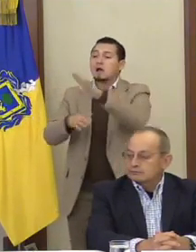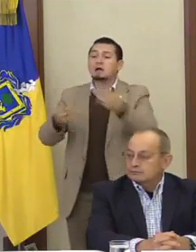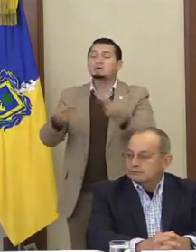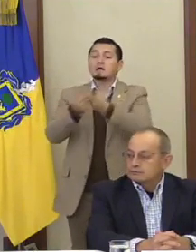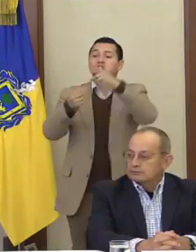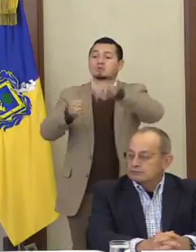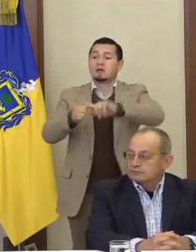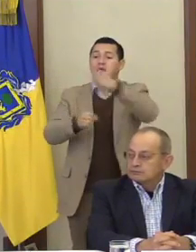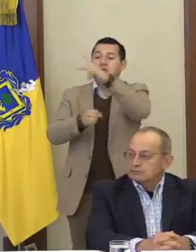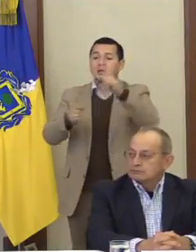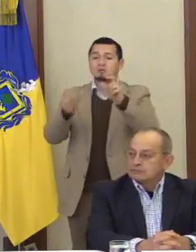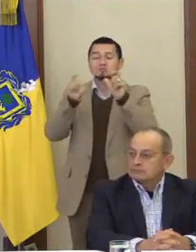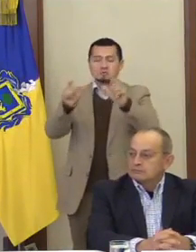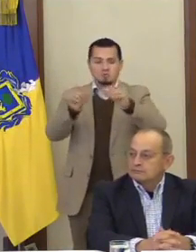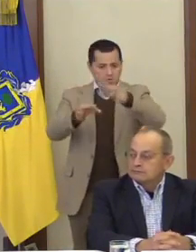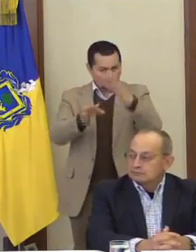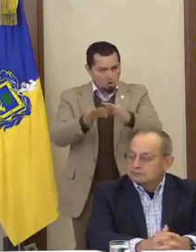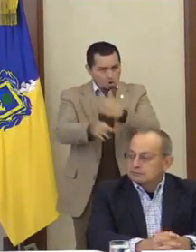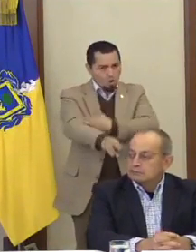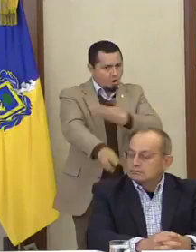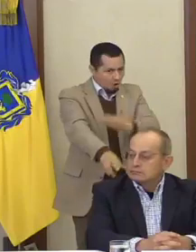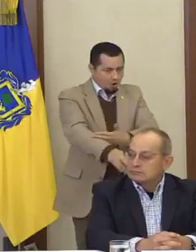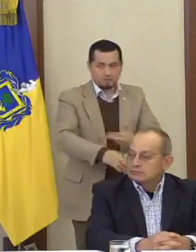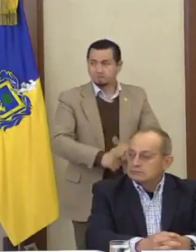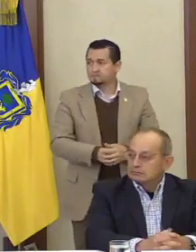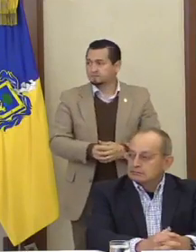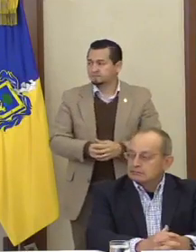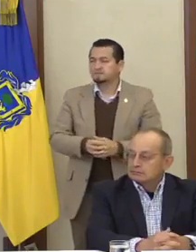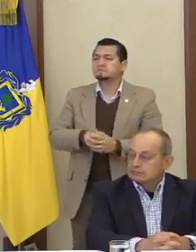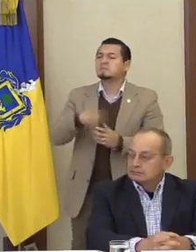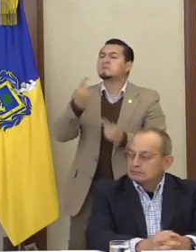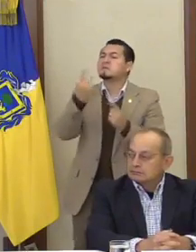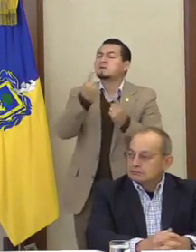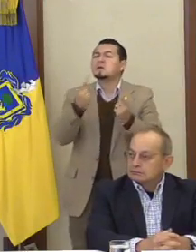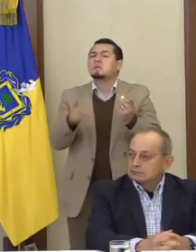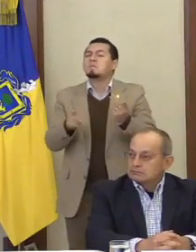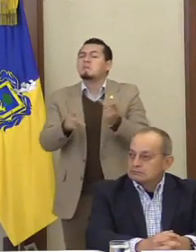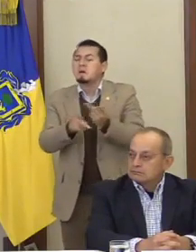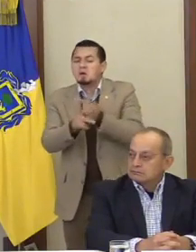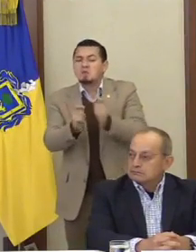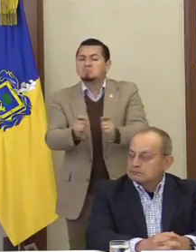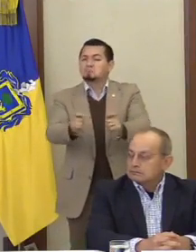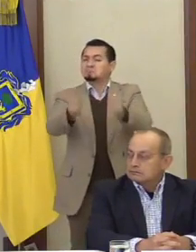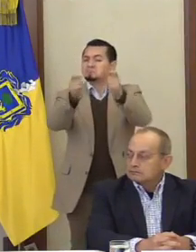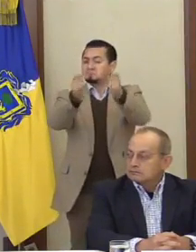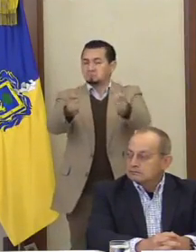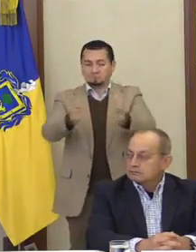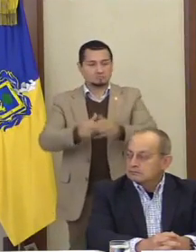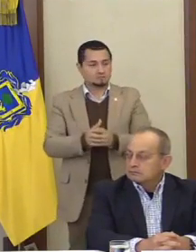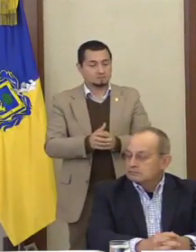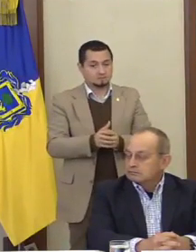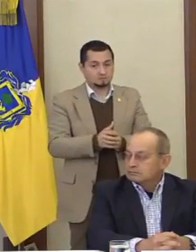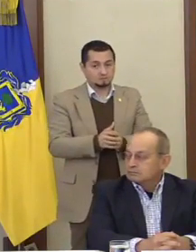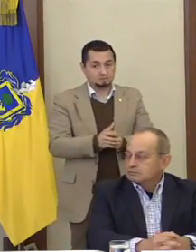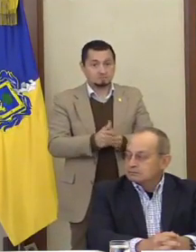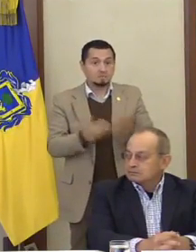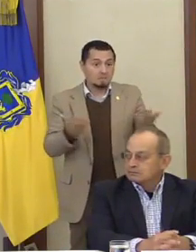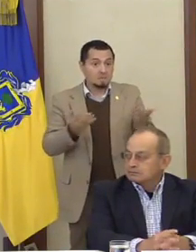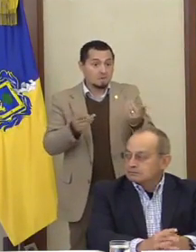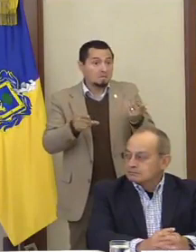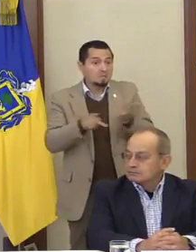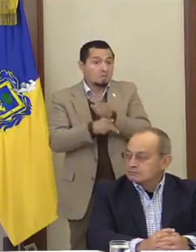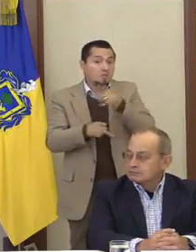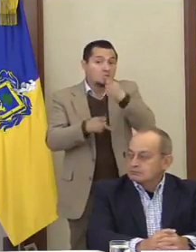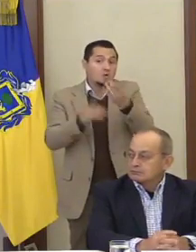de Seguridad de las cifras. ¿Qué va a pasar cuando entreguemos esta información? Pues no creo tener